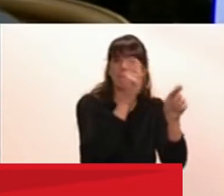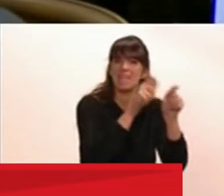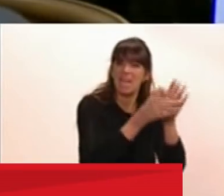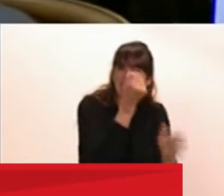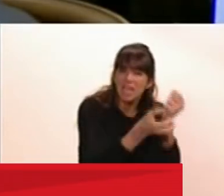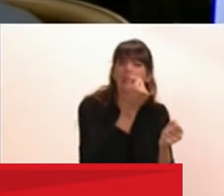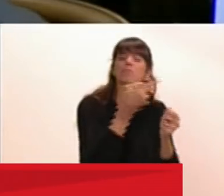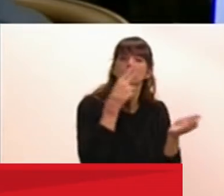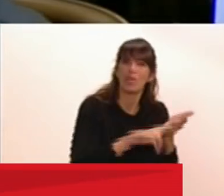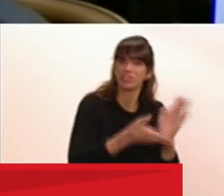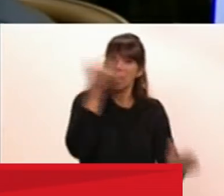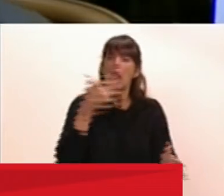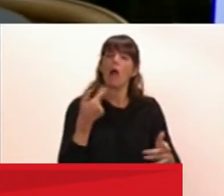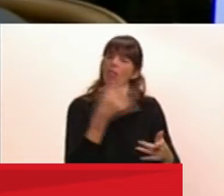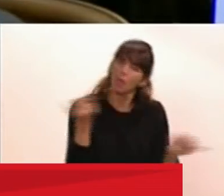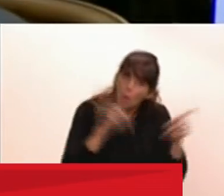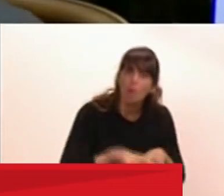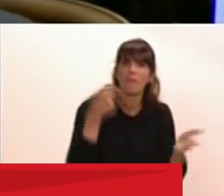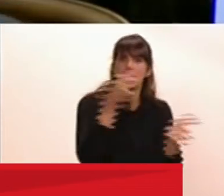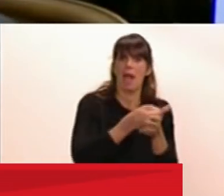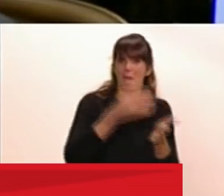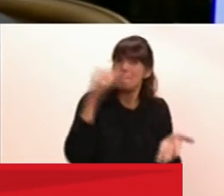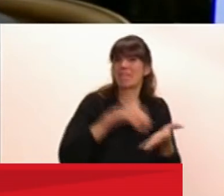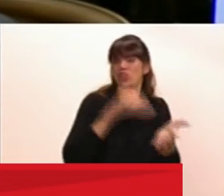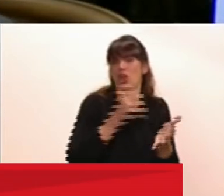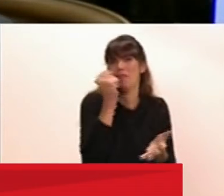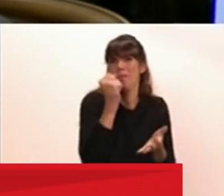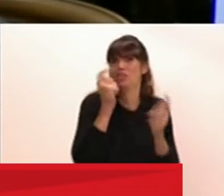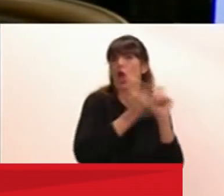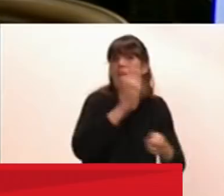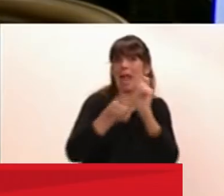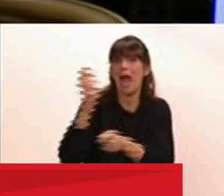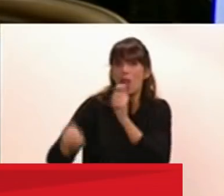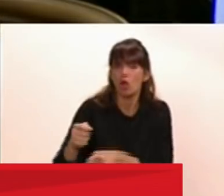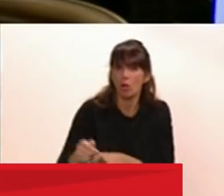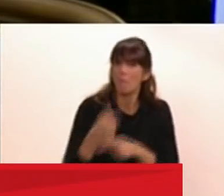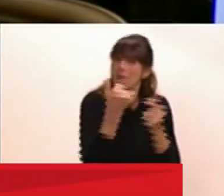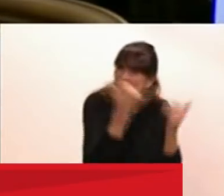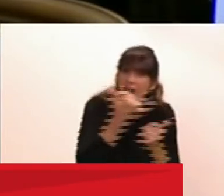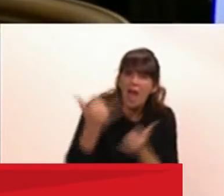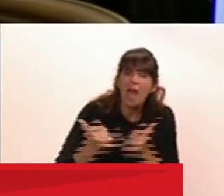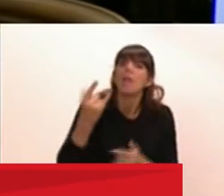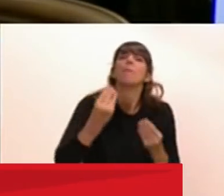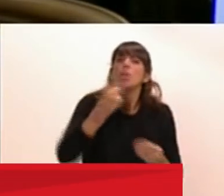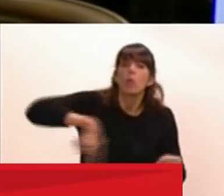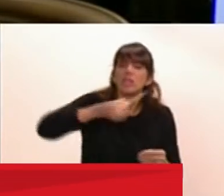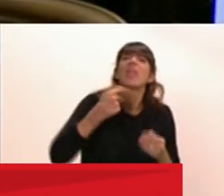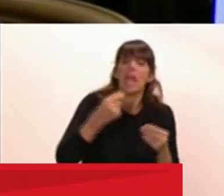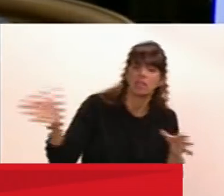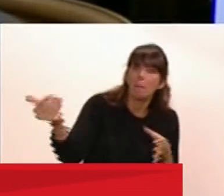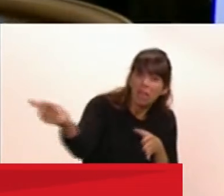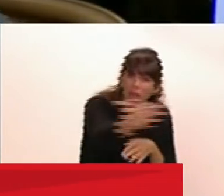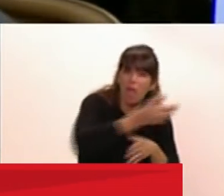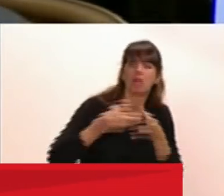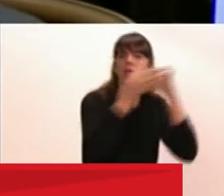dándole a la renta financiera, pero una millonada, mucho más que el ajuste que pretenden hacer. La guita está, pero ustedes se la dan a los ricos y